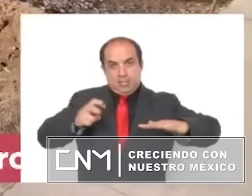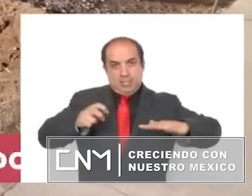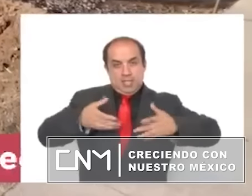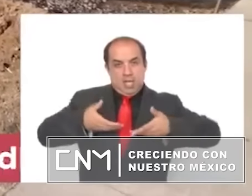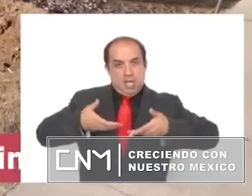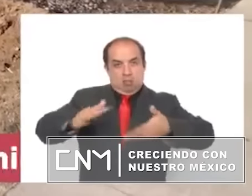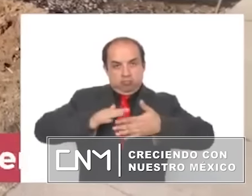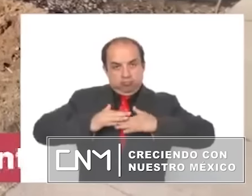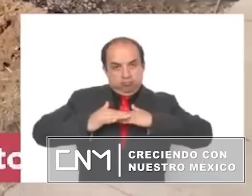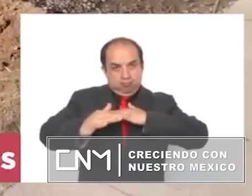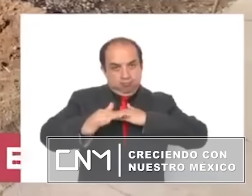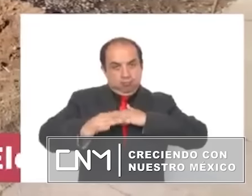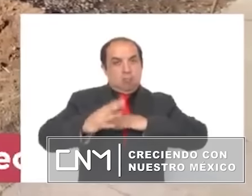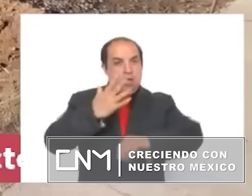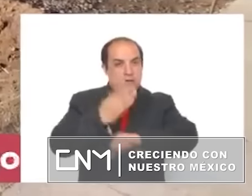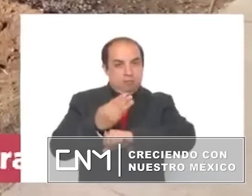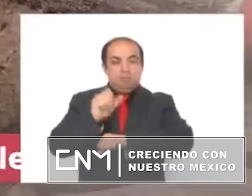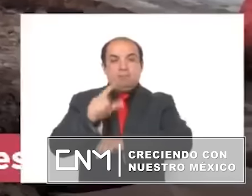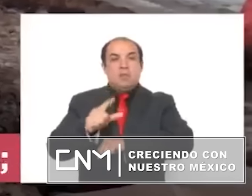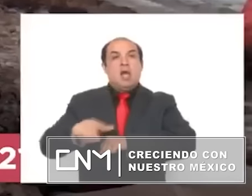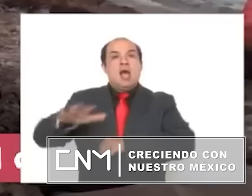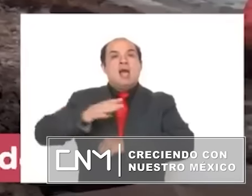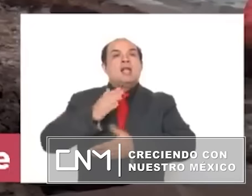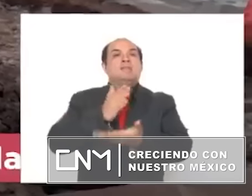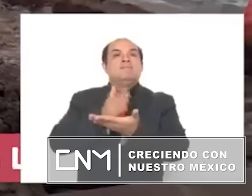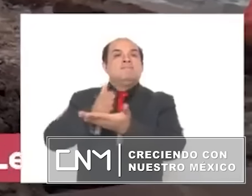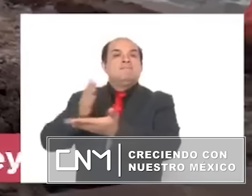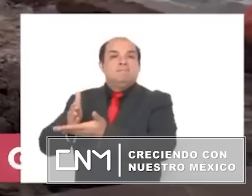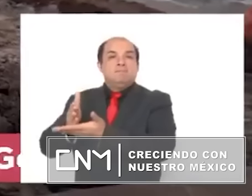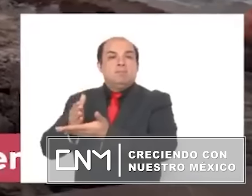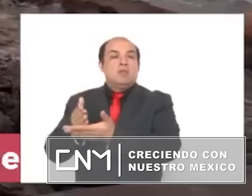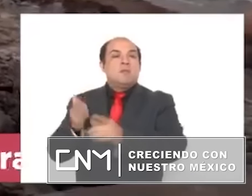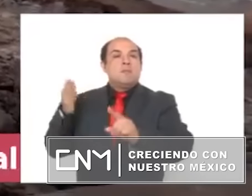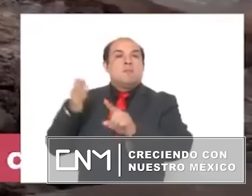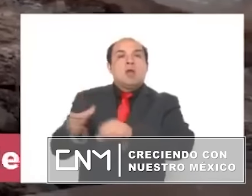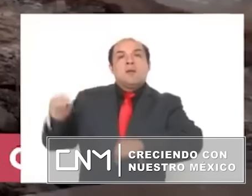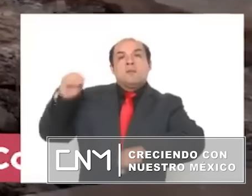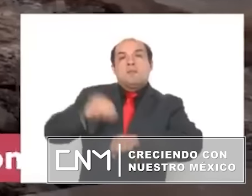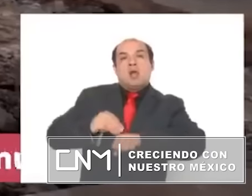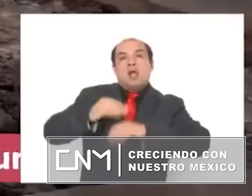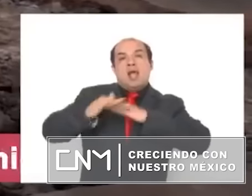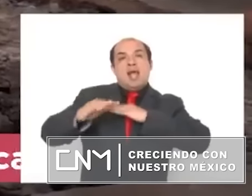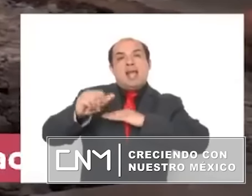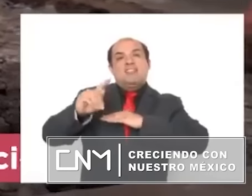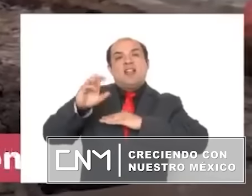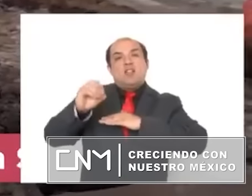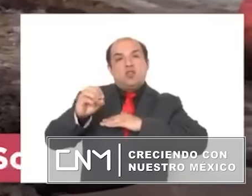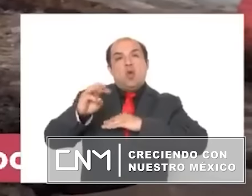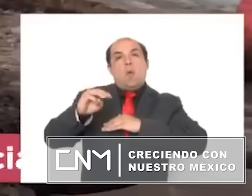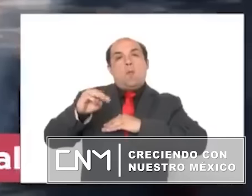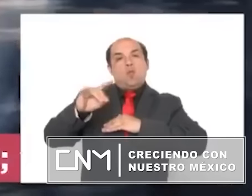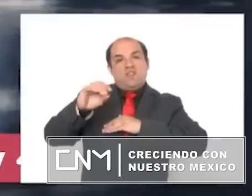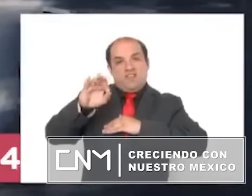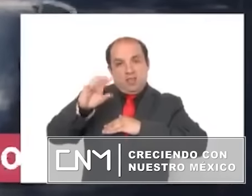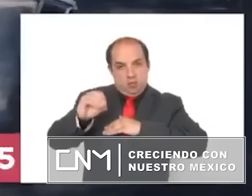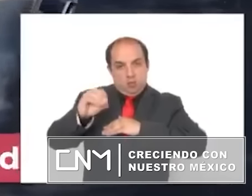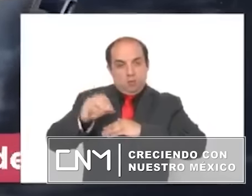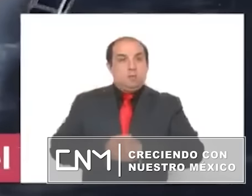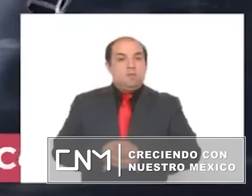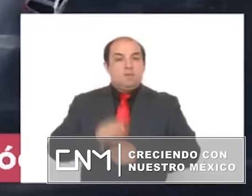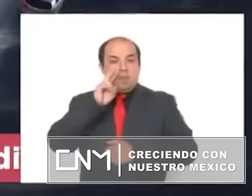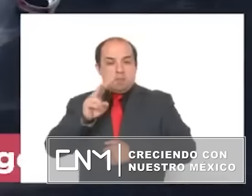carpeta asfáltica, y en las zonas de estación buscaremos colocar lo que denominamos asfaltos modificados. Entonces aquí se ve el tipo de